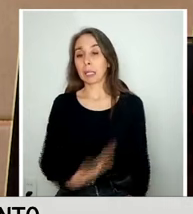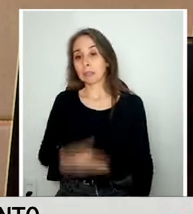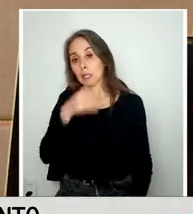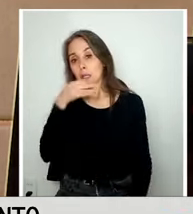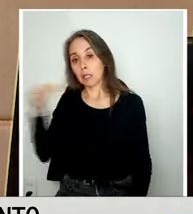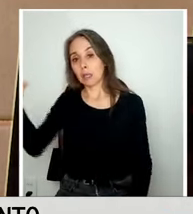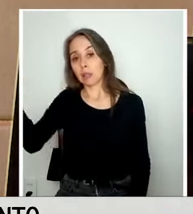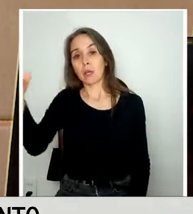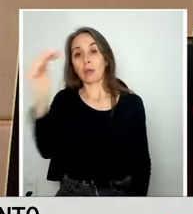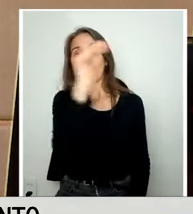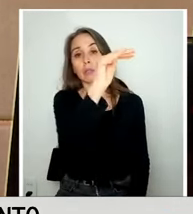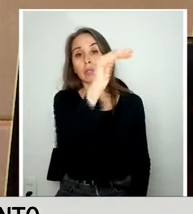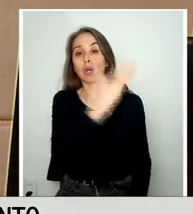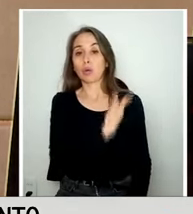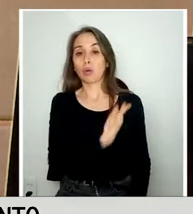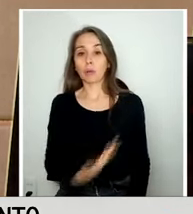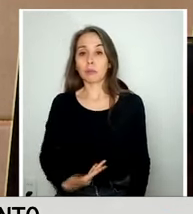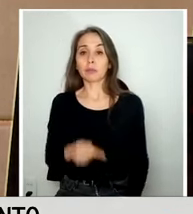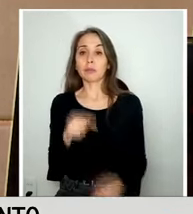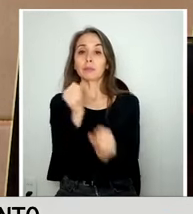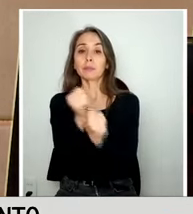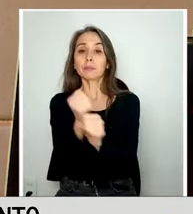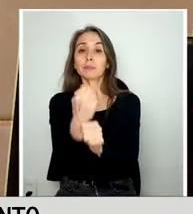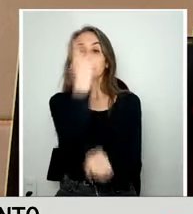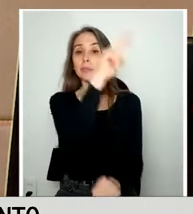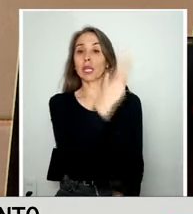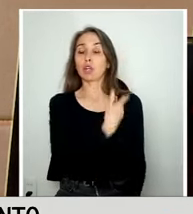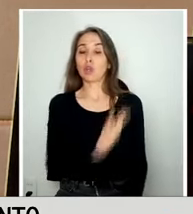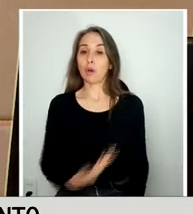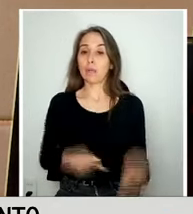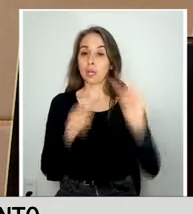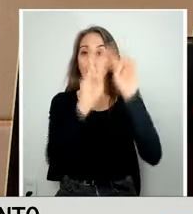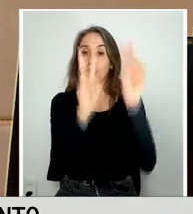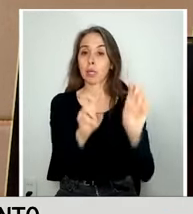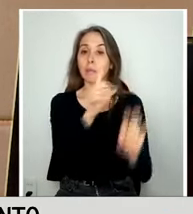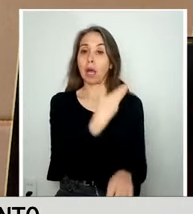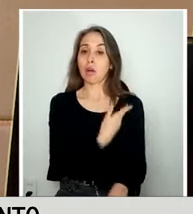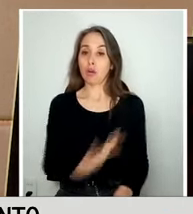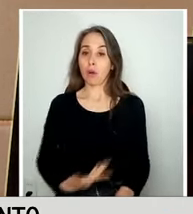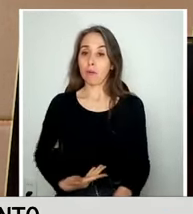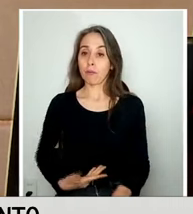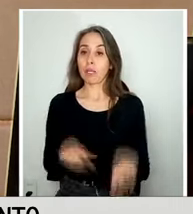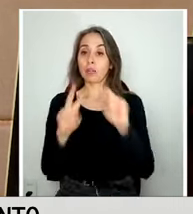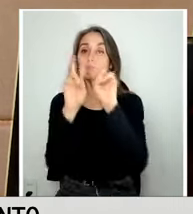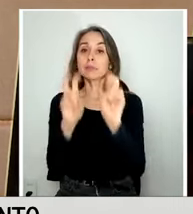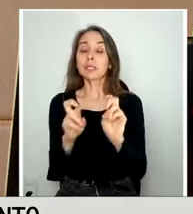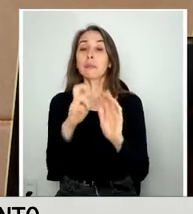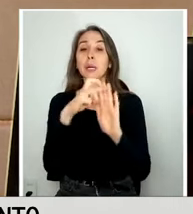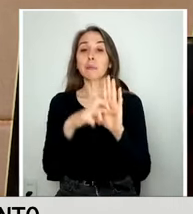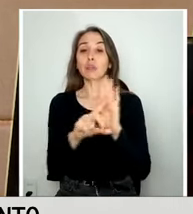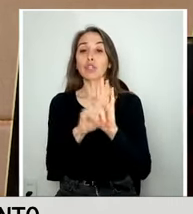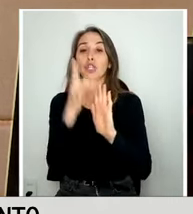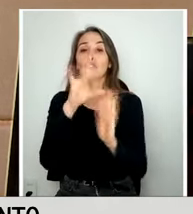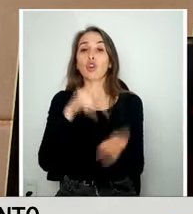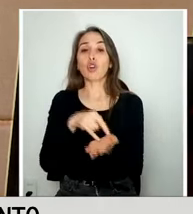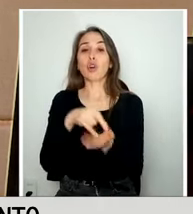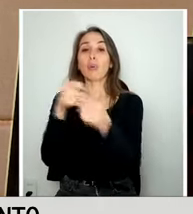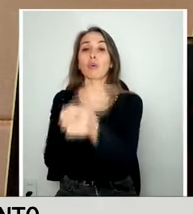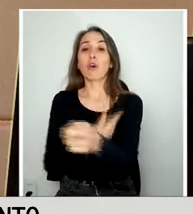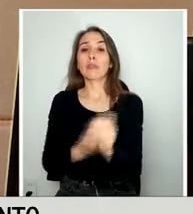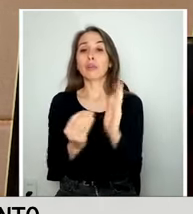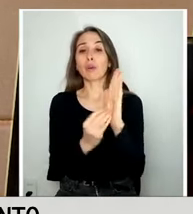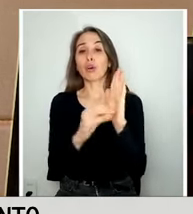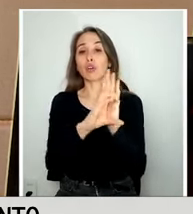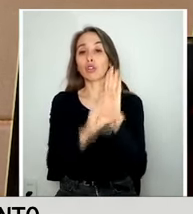porque esta es una tarea del gobierno el gobierno al ser una materia en donde hay iniciativa exclusiva en muchos sus elementos la iniciativa